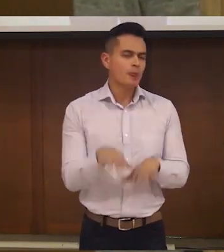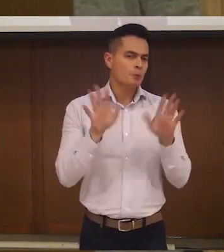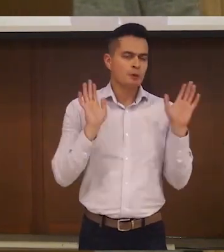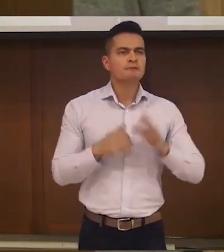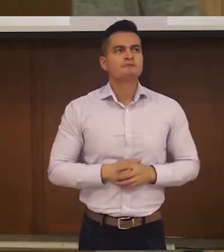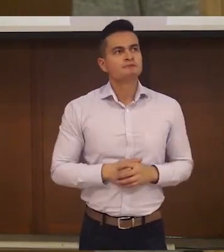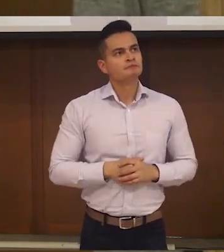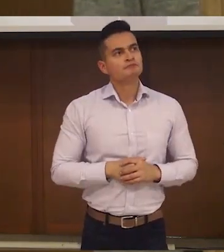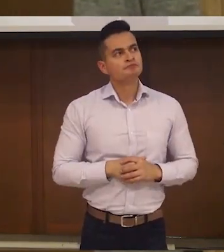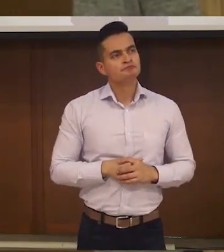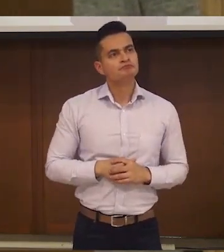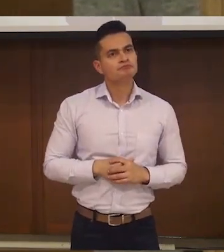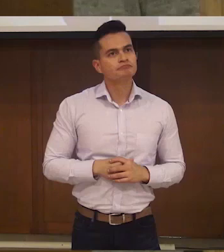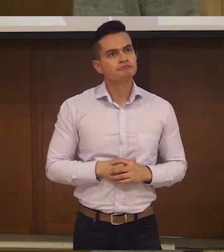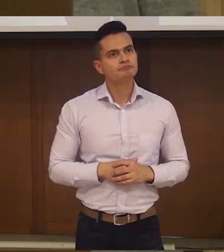bueno,